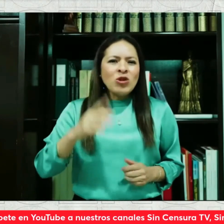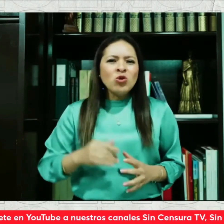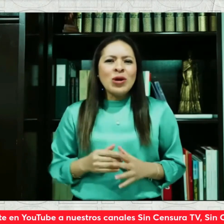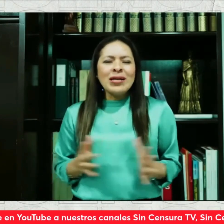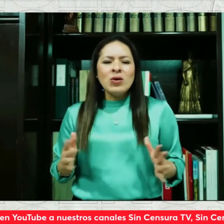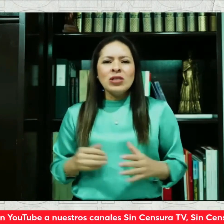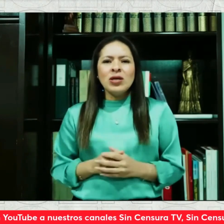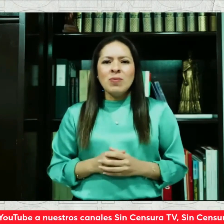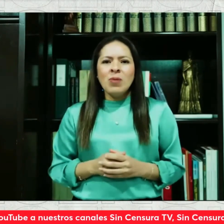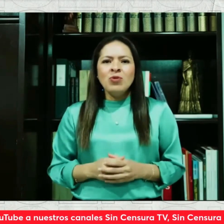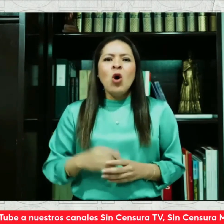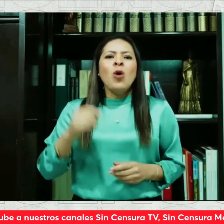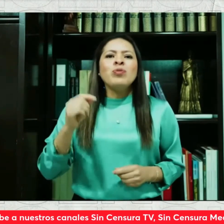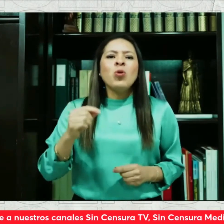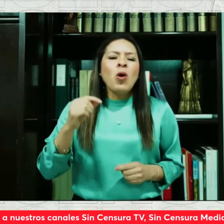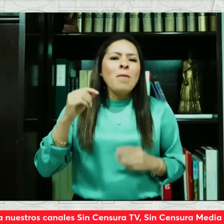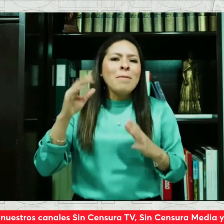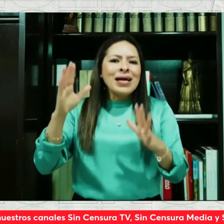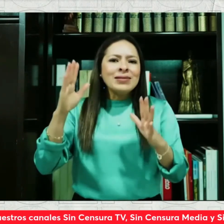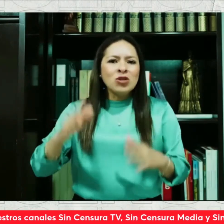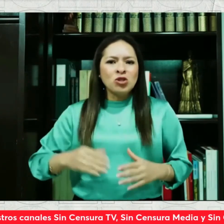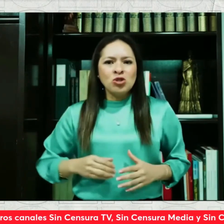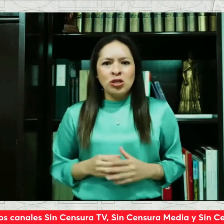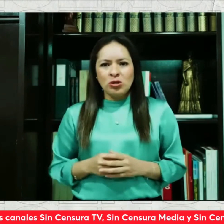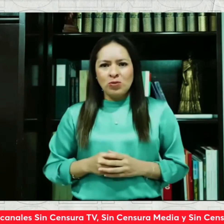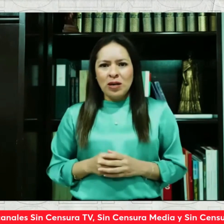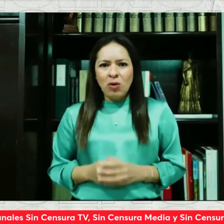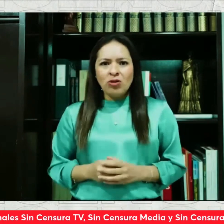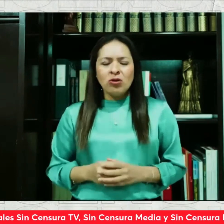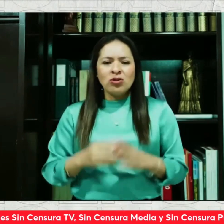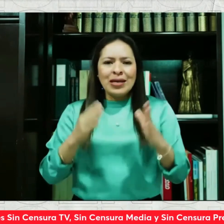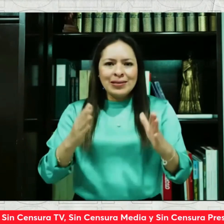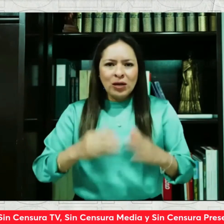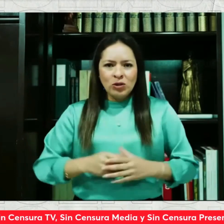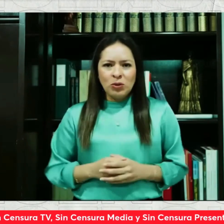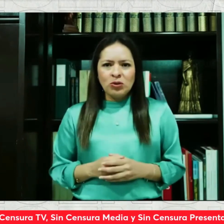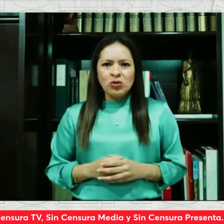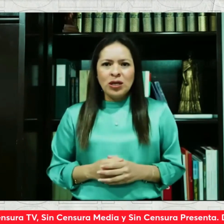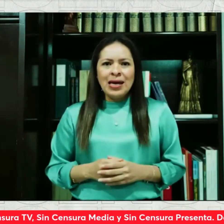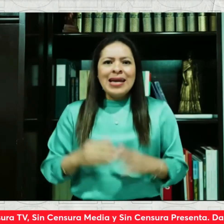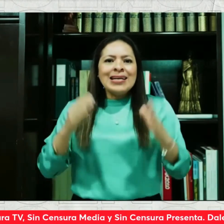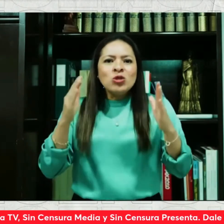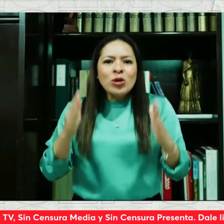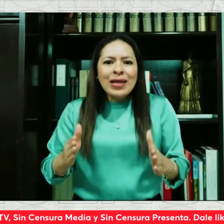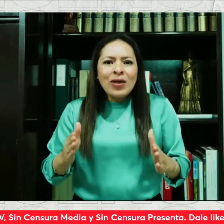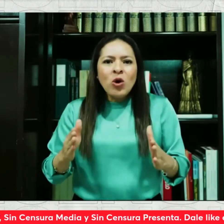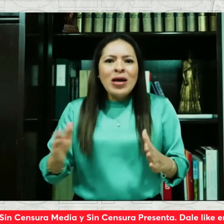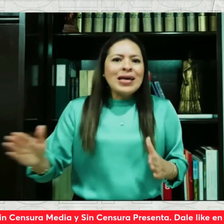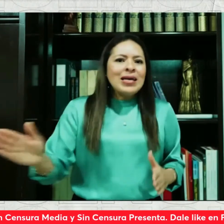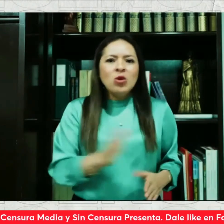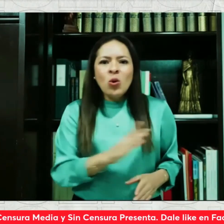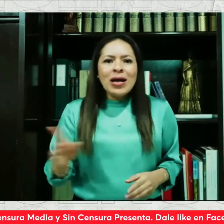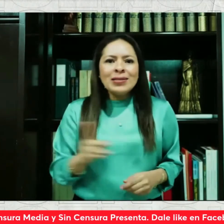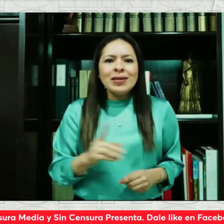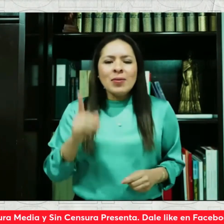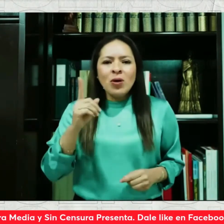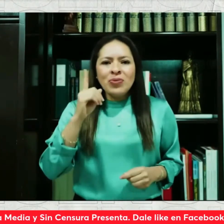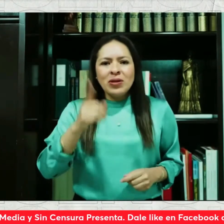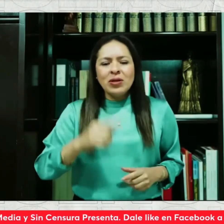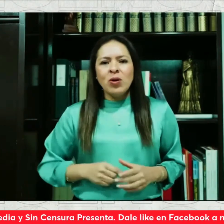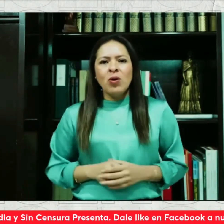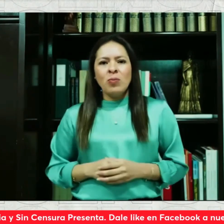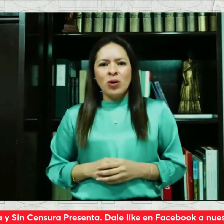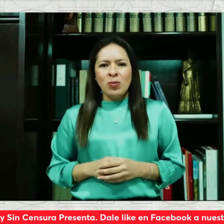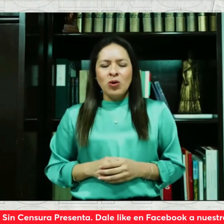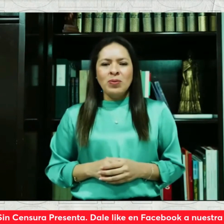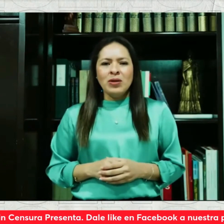la doctora Claudia Sheinbaum, obtuvo más de 800,000 votos en San Luis Potosí, resultado que nunca se había